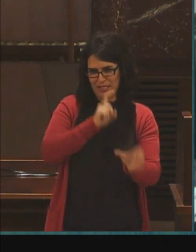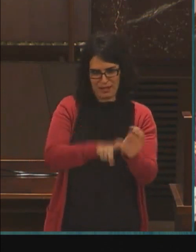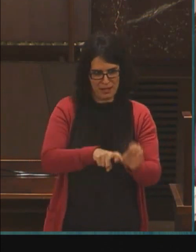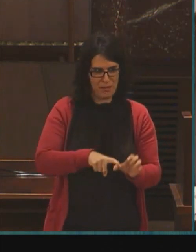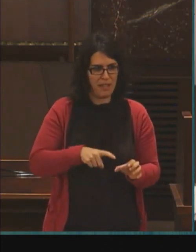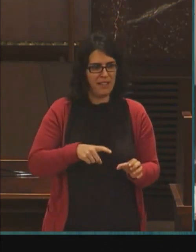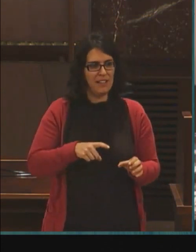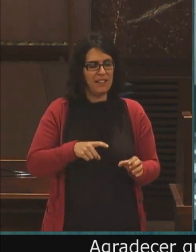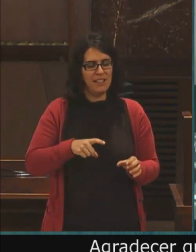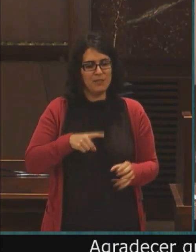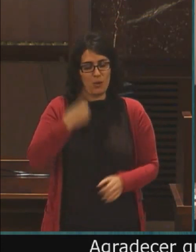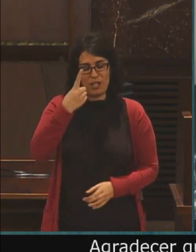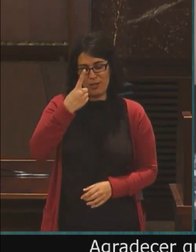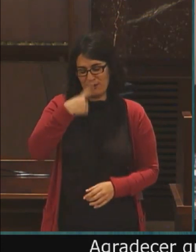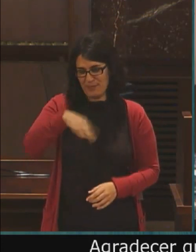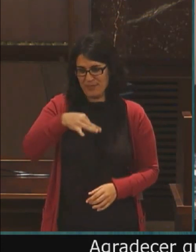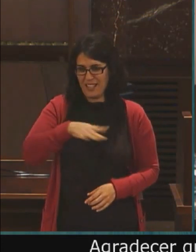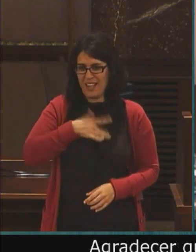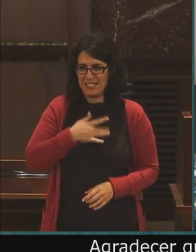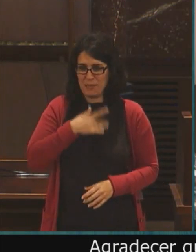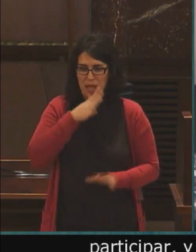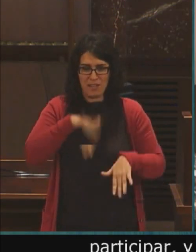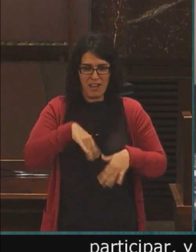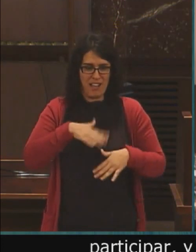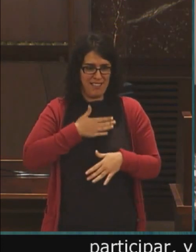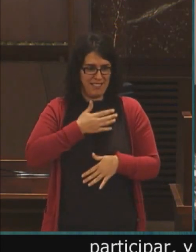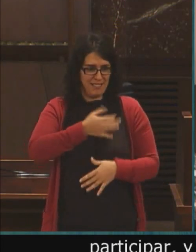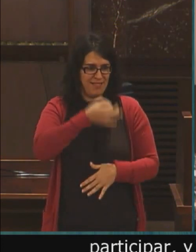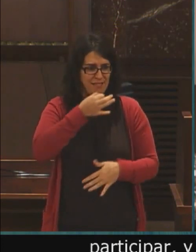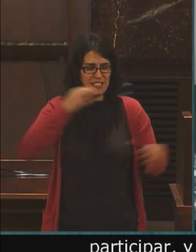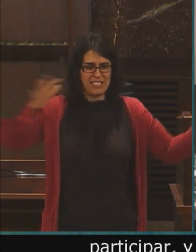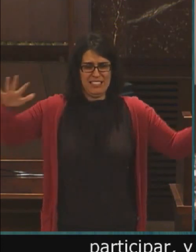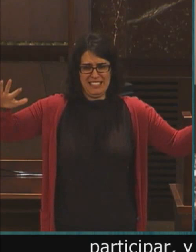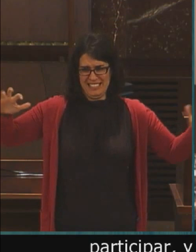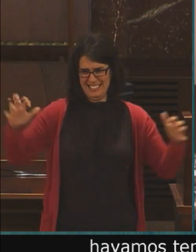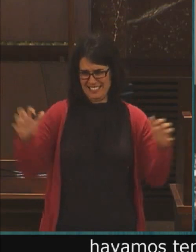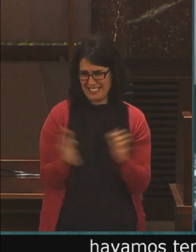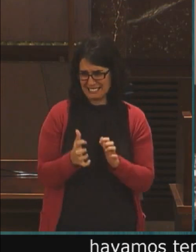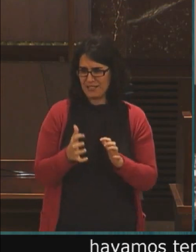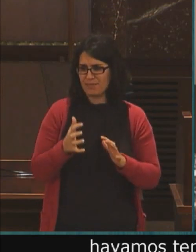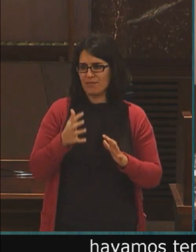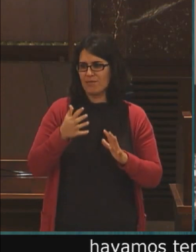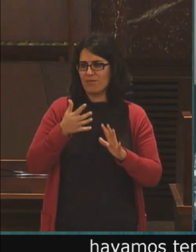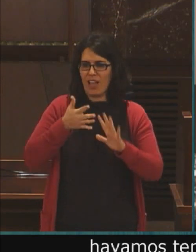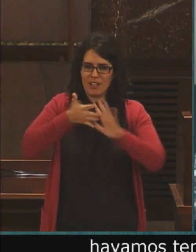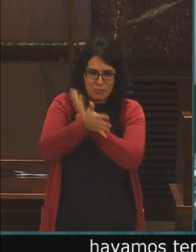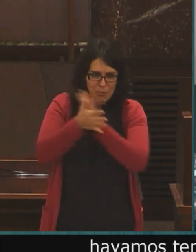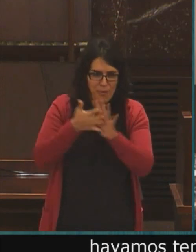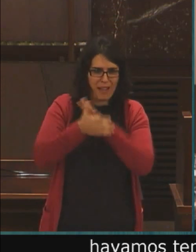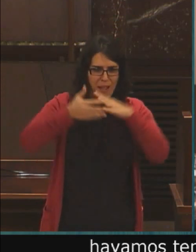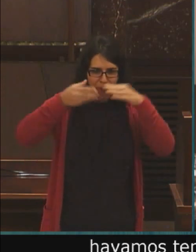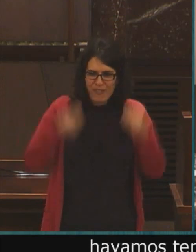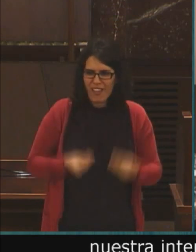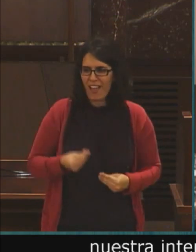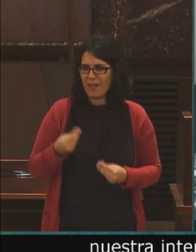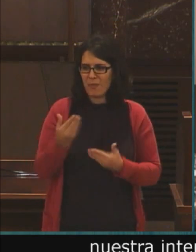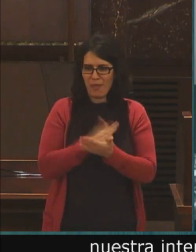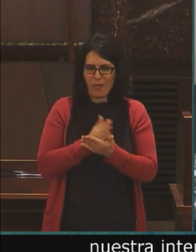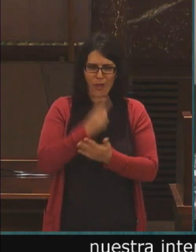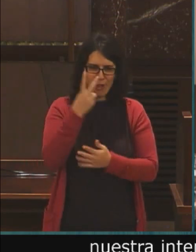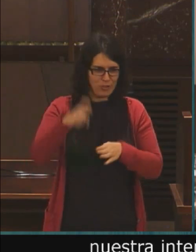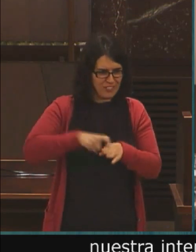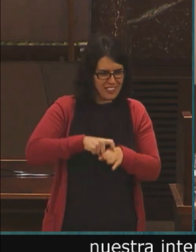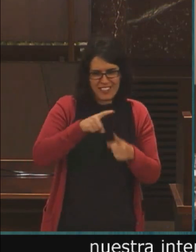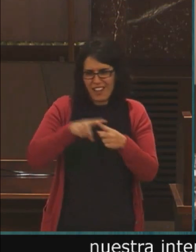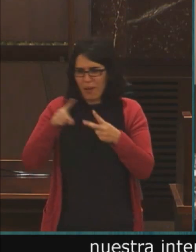Y, bueno, lo que nos pesa es que hayamos tenido que reducir tanto nuestra intervención, no os hayamos podido explicar que hay dos tipos de mediación,